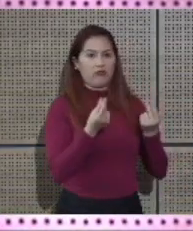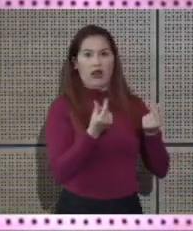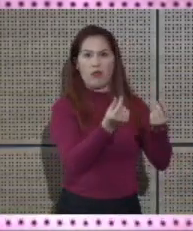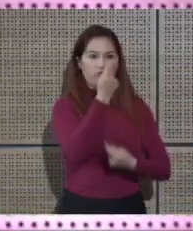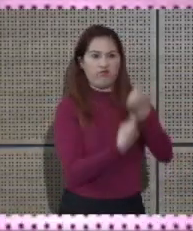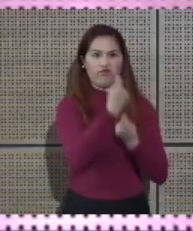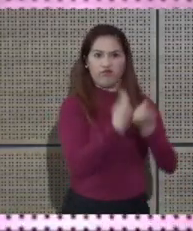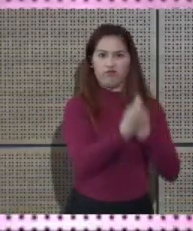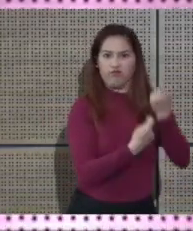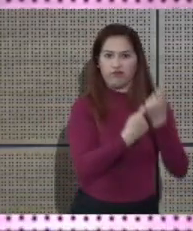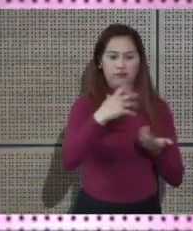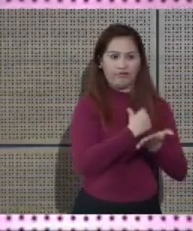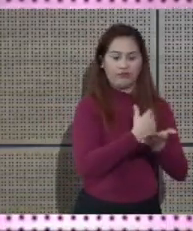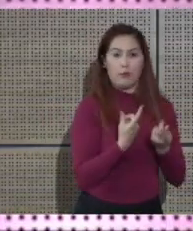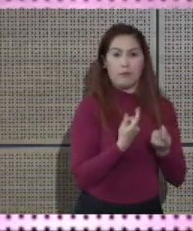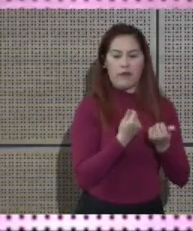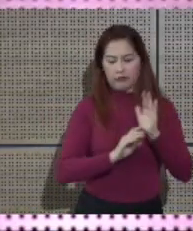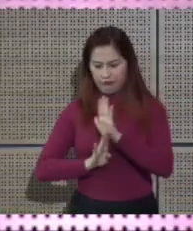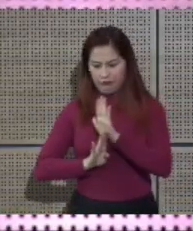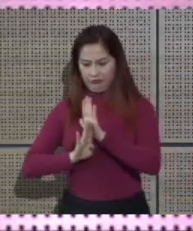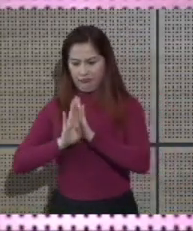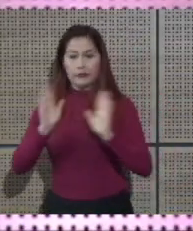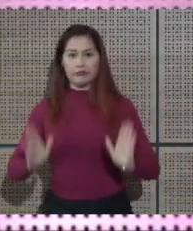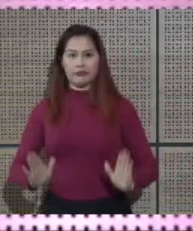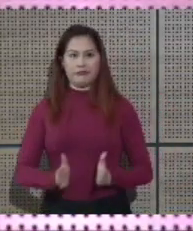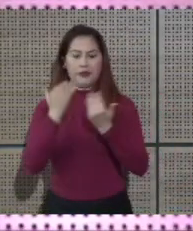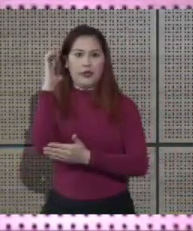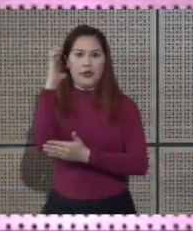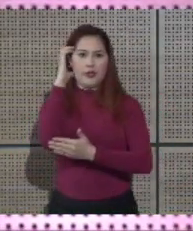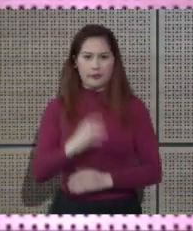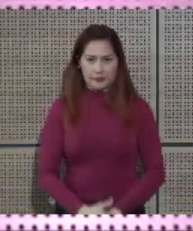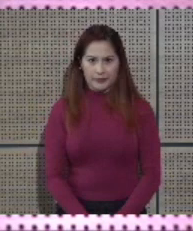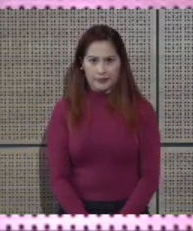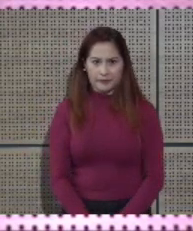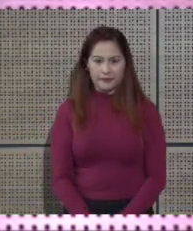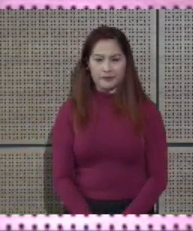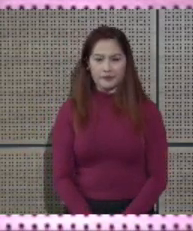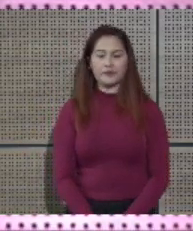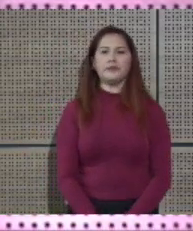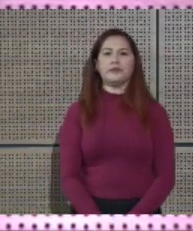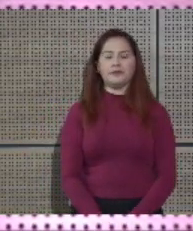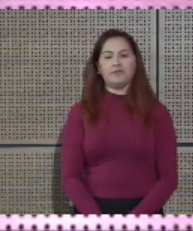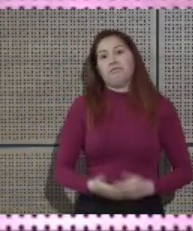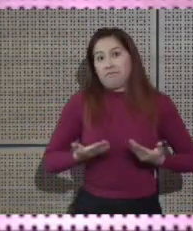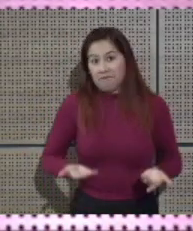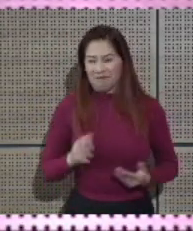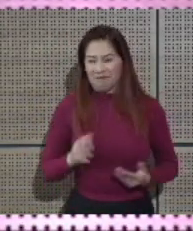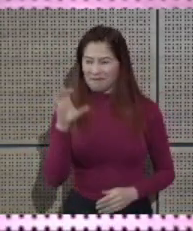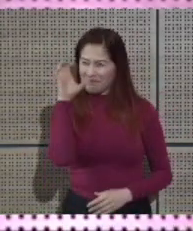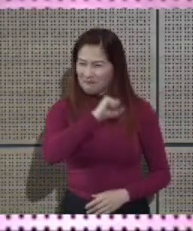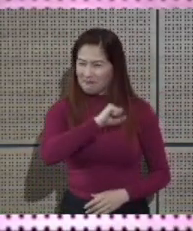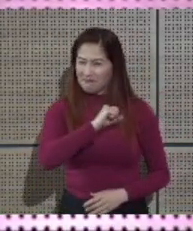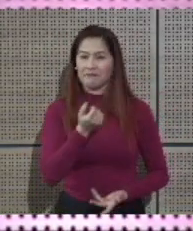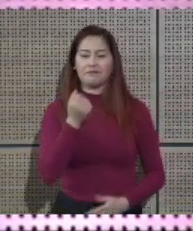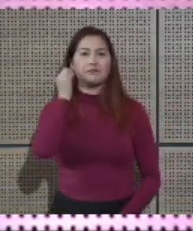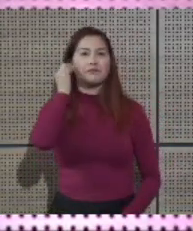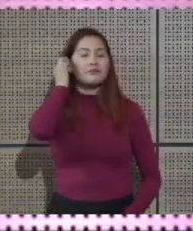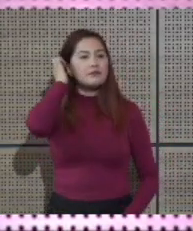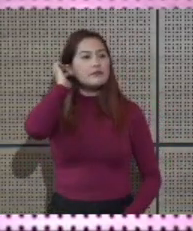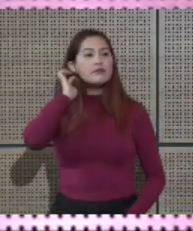rotación de capital va a ser mucho más rápida y por supuesto el crecimiento de la nación mucho mayor. Entonces, en resumen, lo